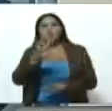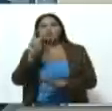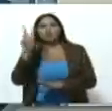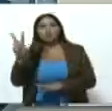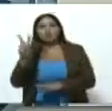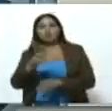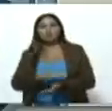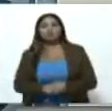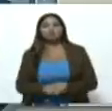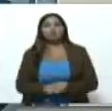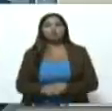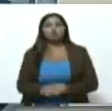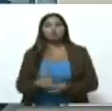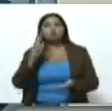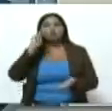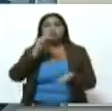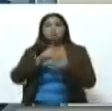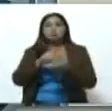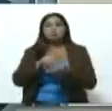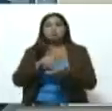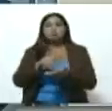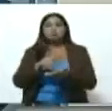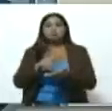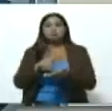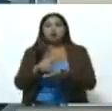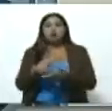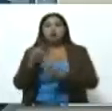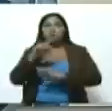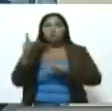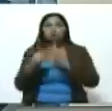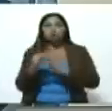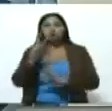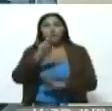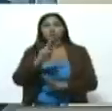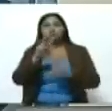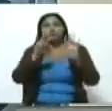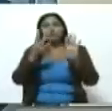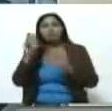966.852 actos conclusivos, de los cuales